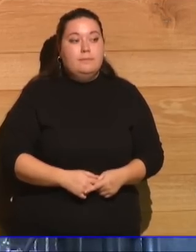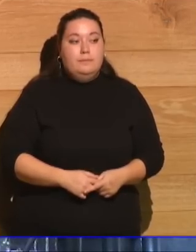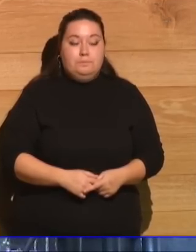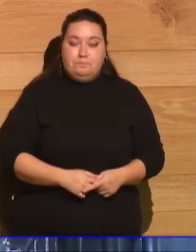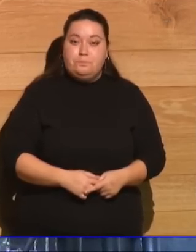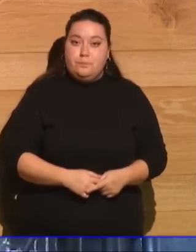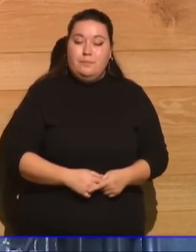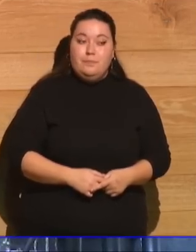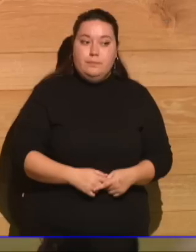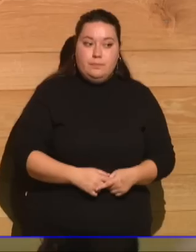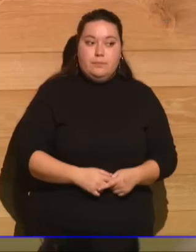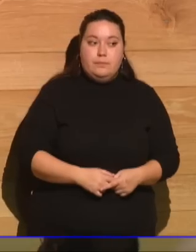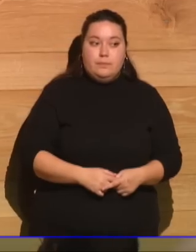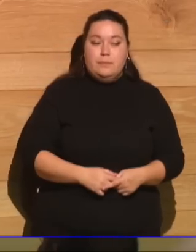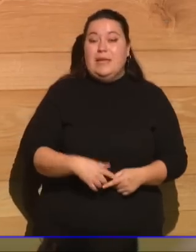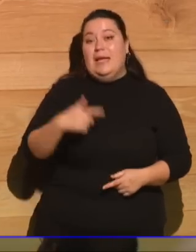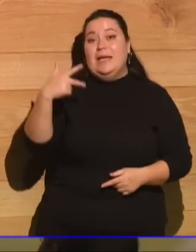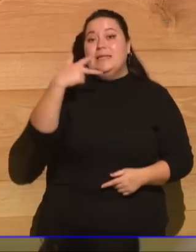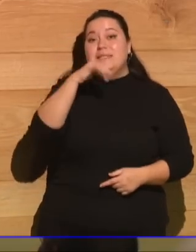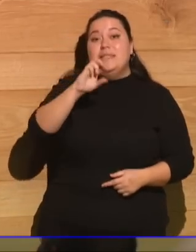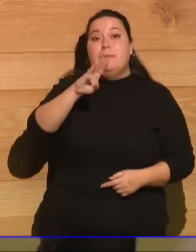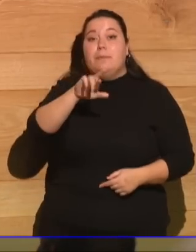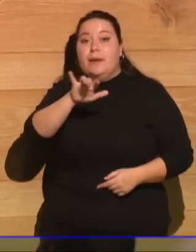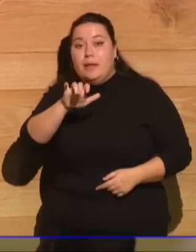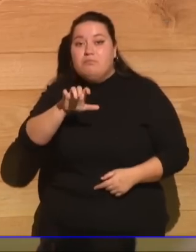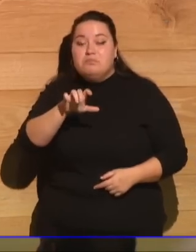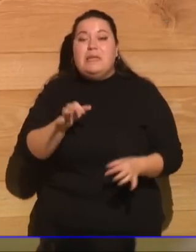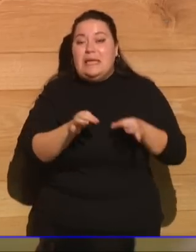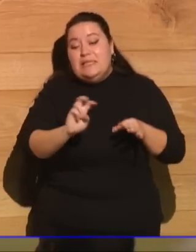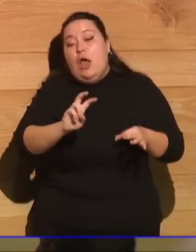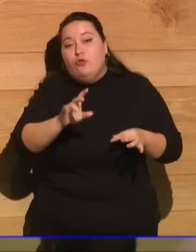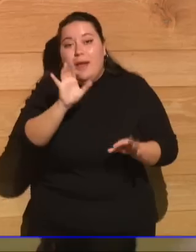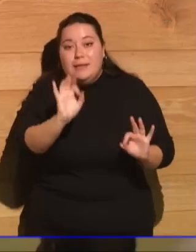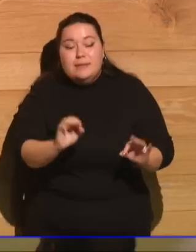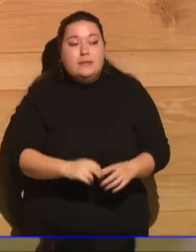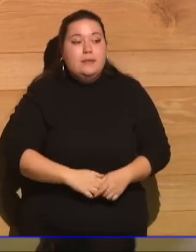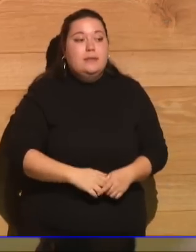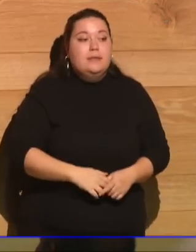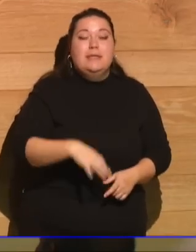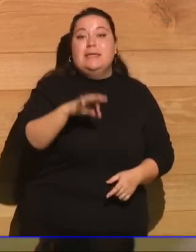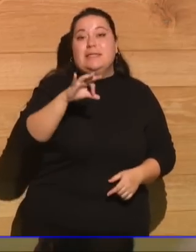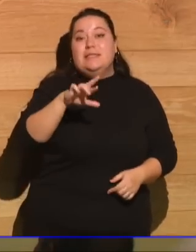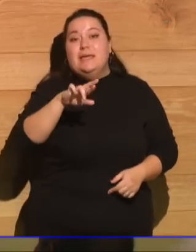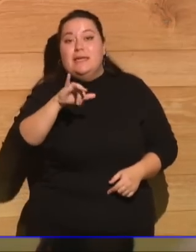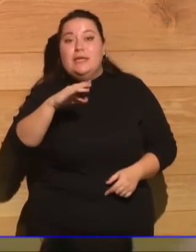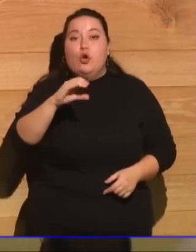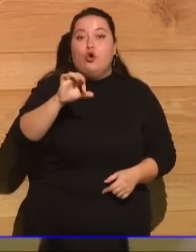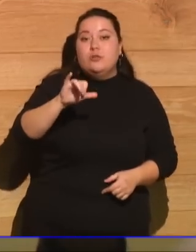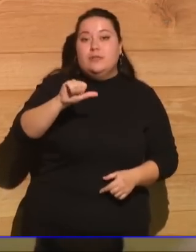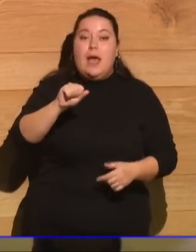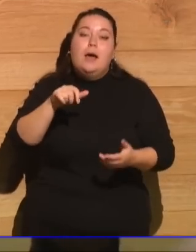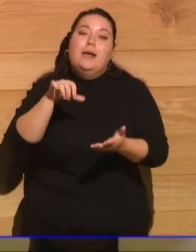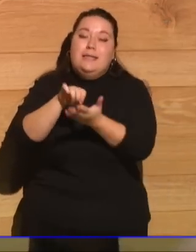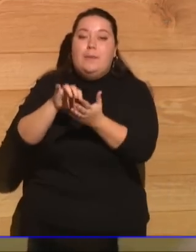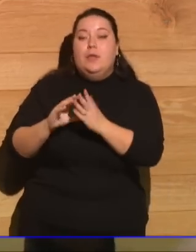Estambul, que por cierto son... Chipre es otra isla. Chipre. Otra, sí. Sí. Sí, Nicosia sí. es la capital de Chipre. Pero dosifícalas,